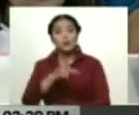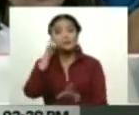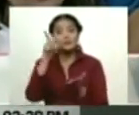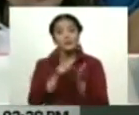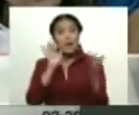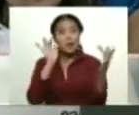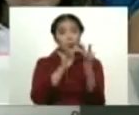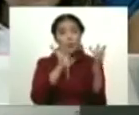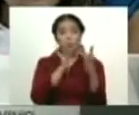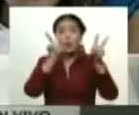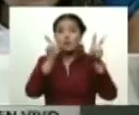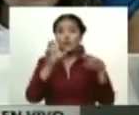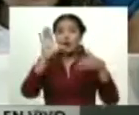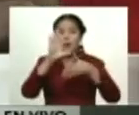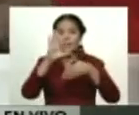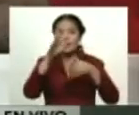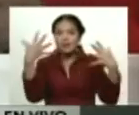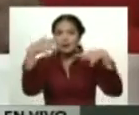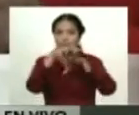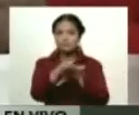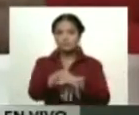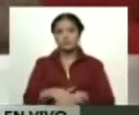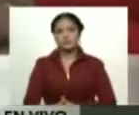la articulación de la nueva América.